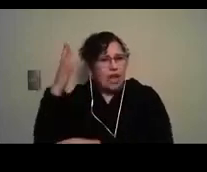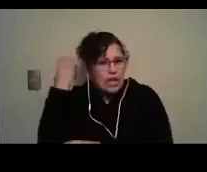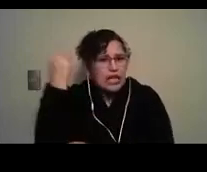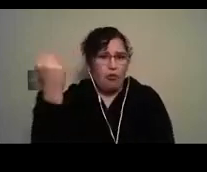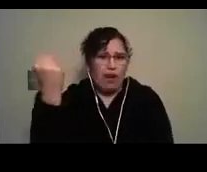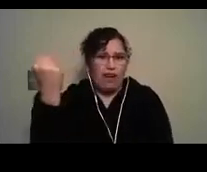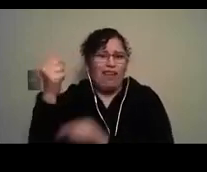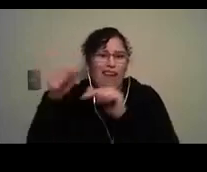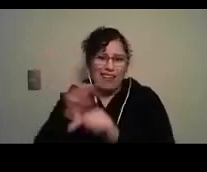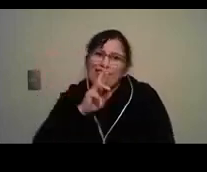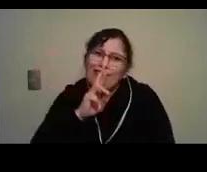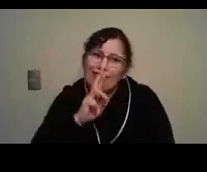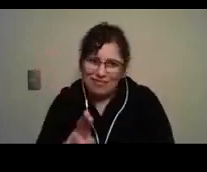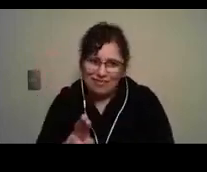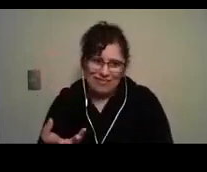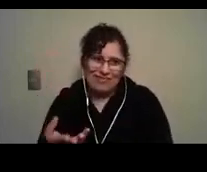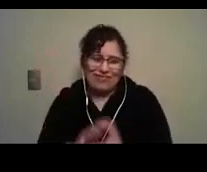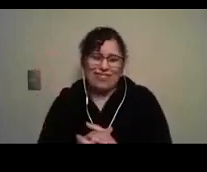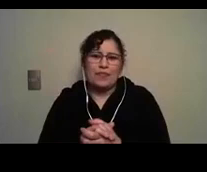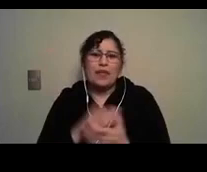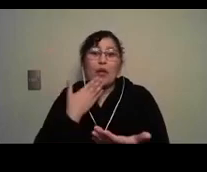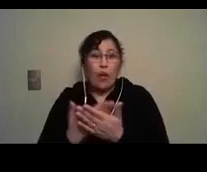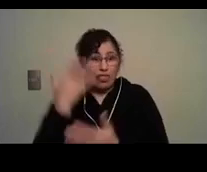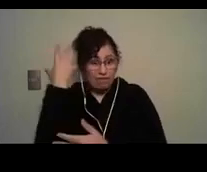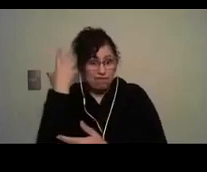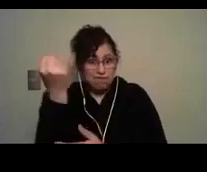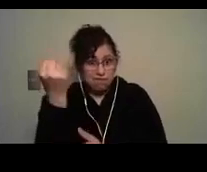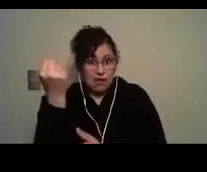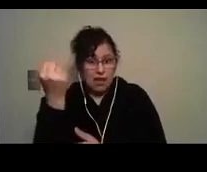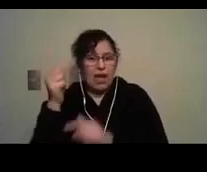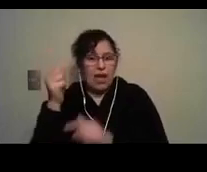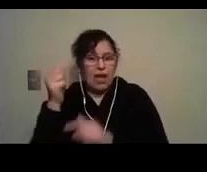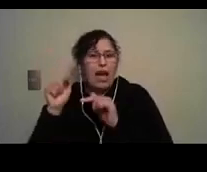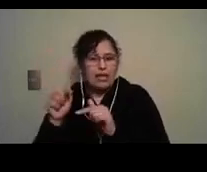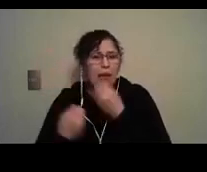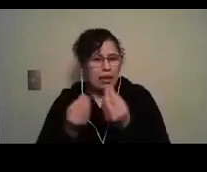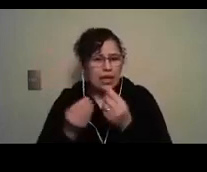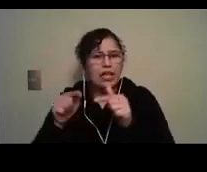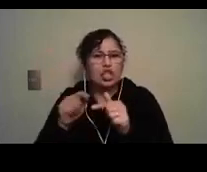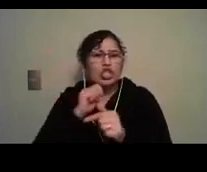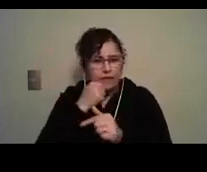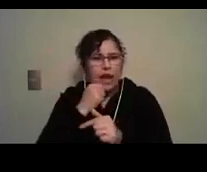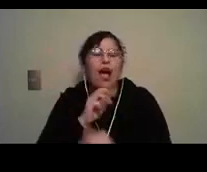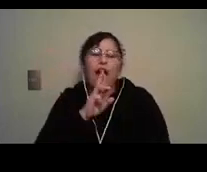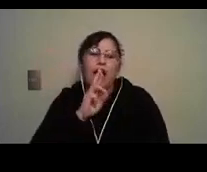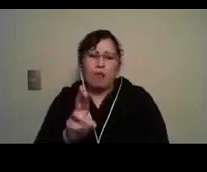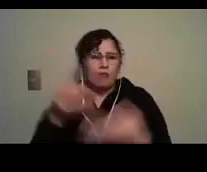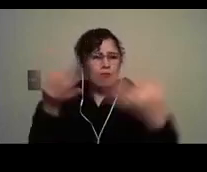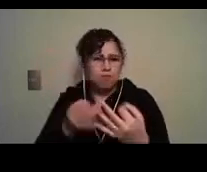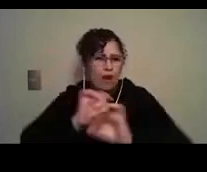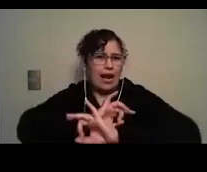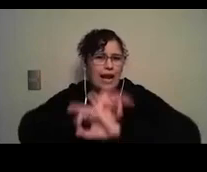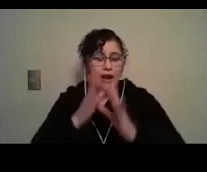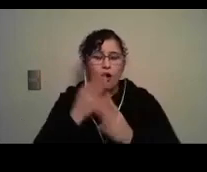¿Ya? Y cuando uno puede recuperar la información, ya puede evocar una buena respuesta, ¿ya? Pero cuando uno no